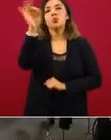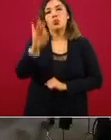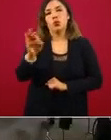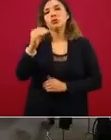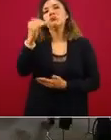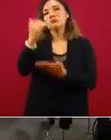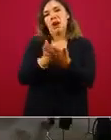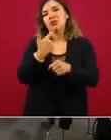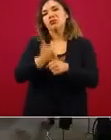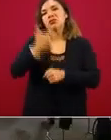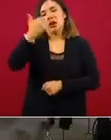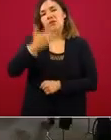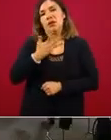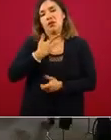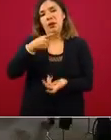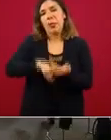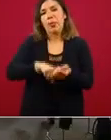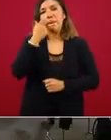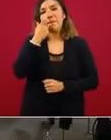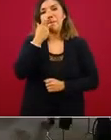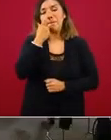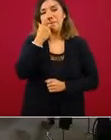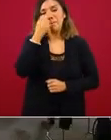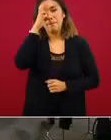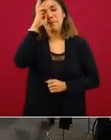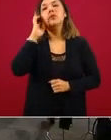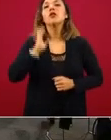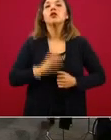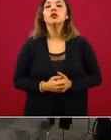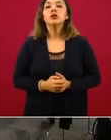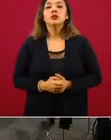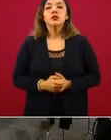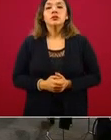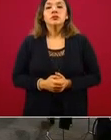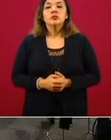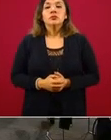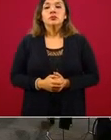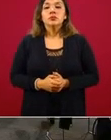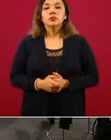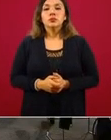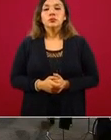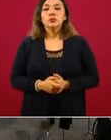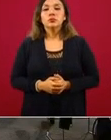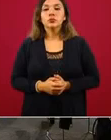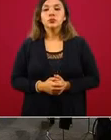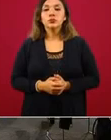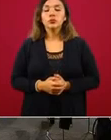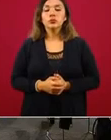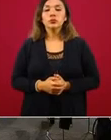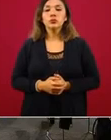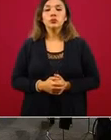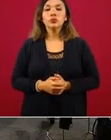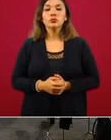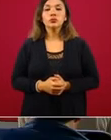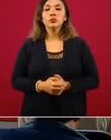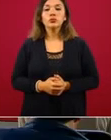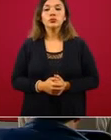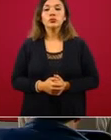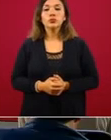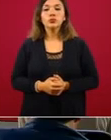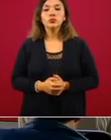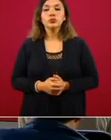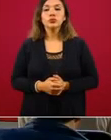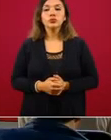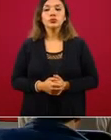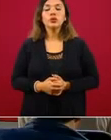grupo específico han tenido. Veamos la siguiente diapositiva. Aquí vemos la distribución